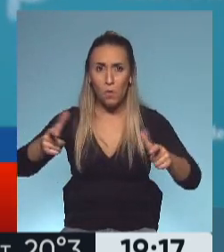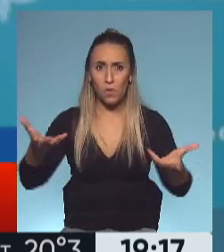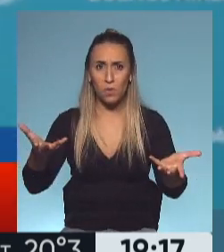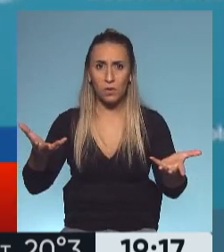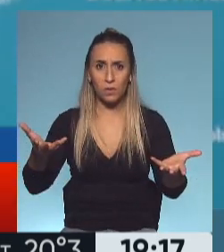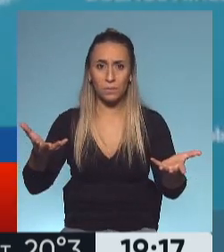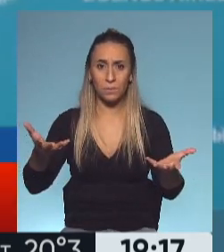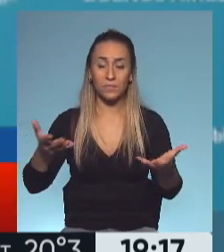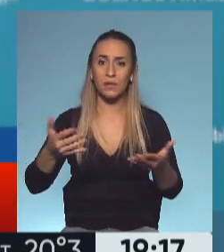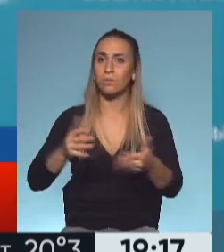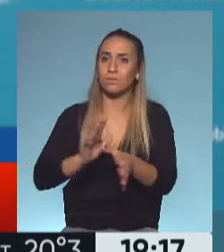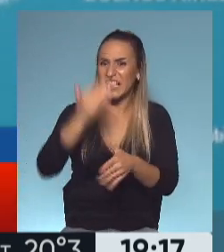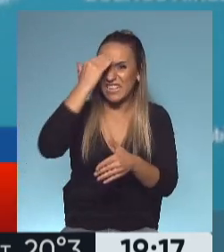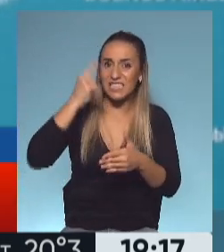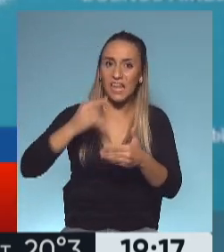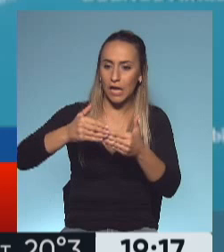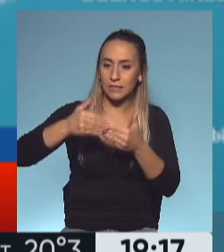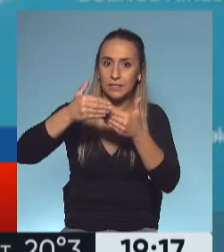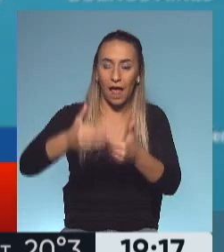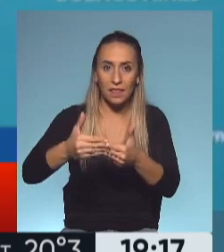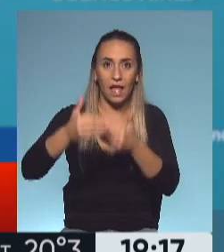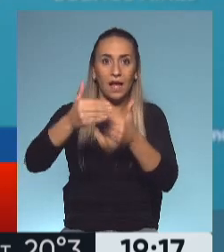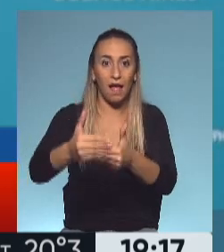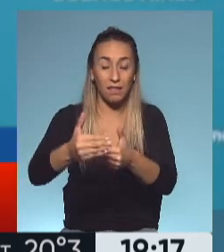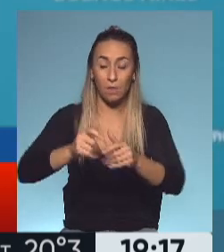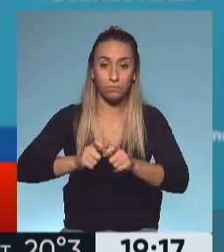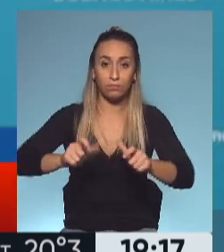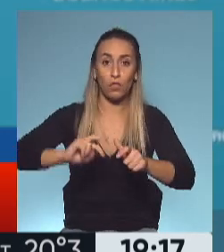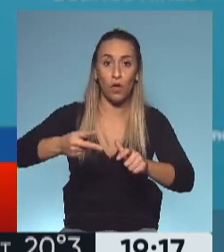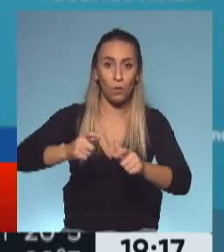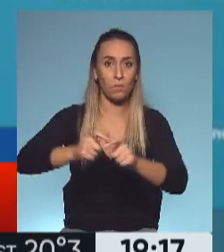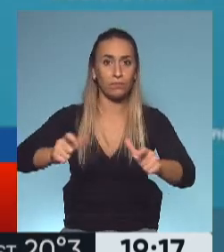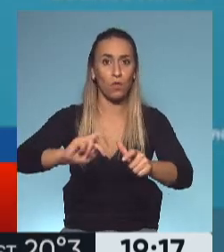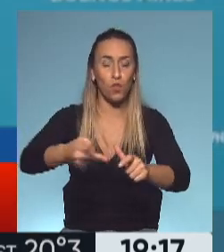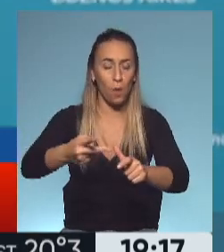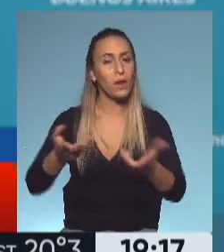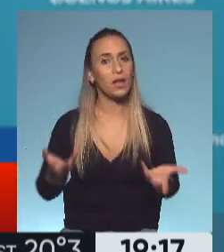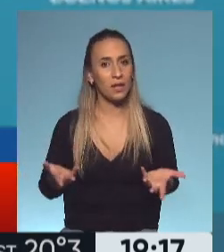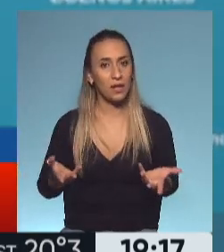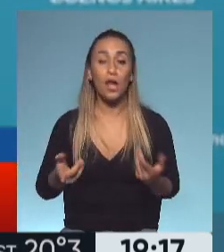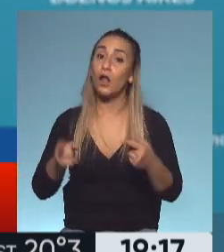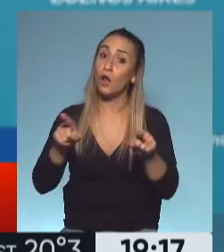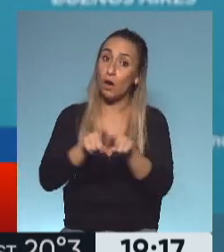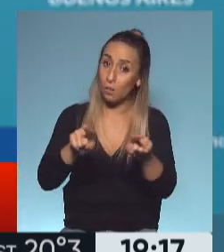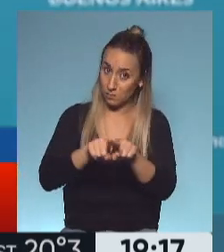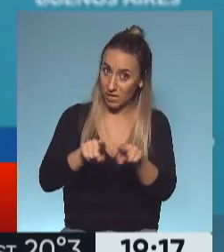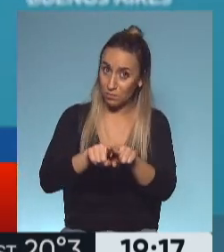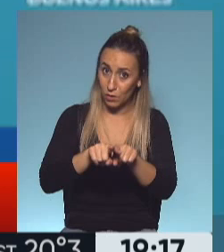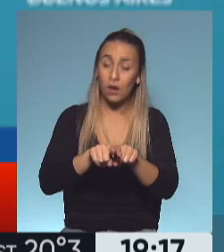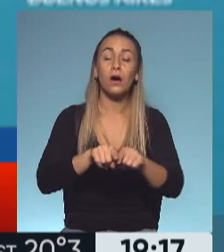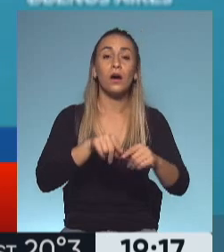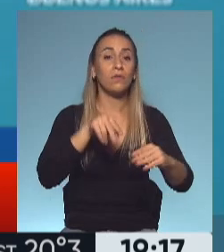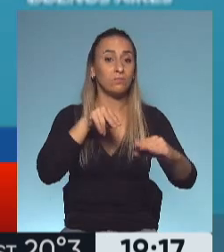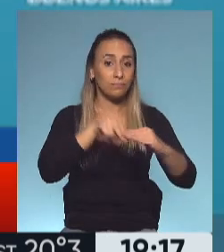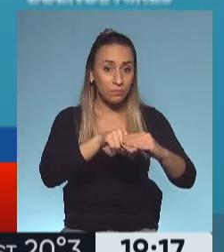días. Cada 15 días se duplicaban los casos. Y lo mismo ocurrió con una demora con las camas de